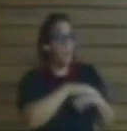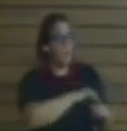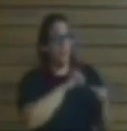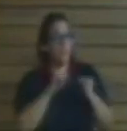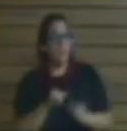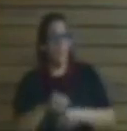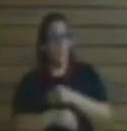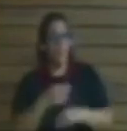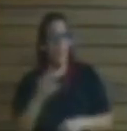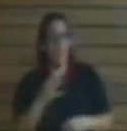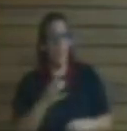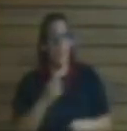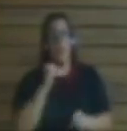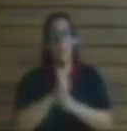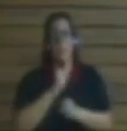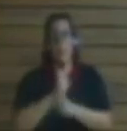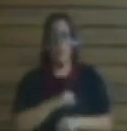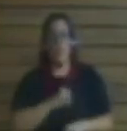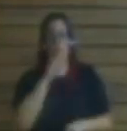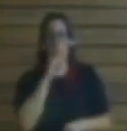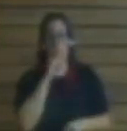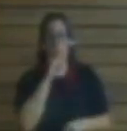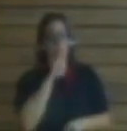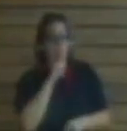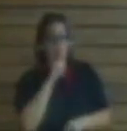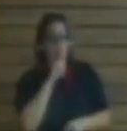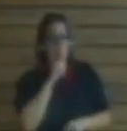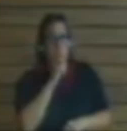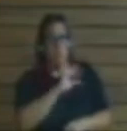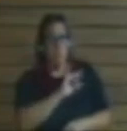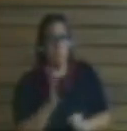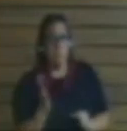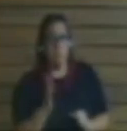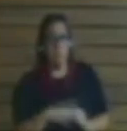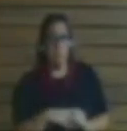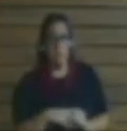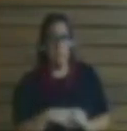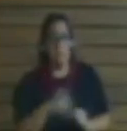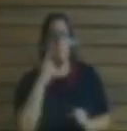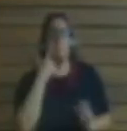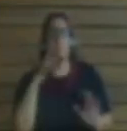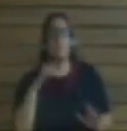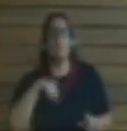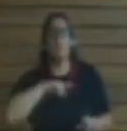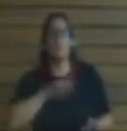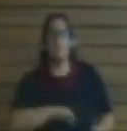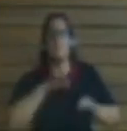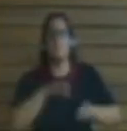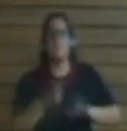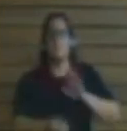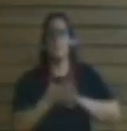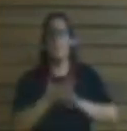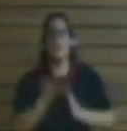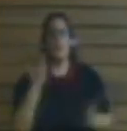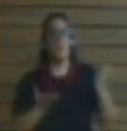consciente, es el empleo suficiente. Es decir, sí, no, señora Barco, sí. Mire, nosotros siempre habíamos creado más empleo que el resto de